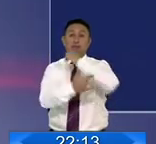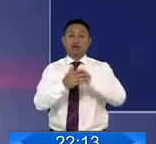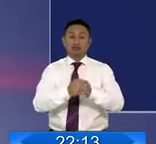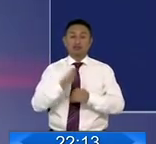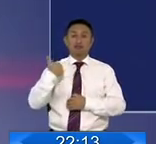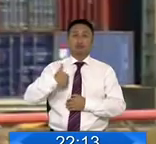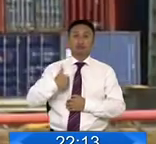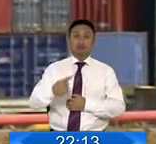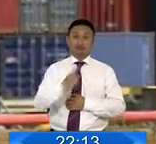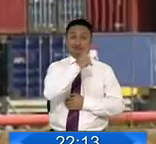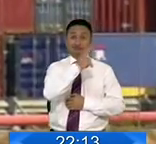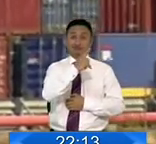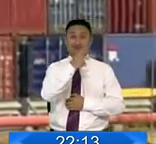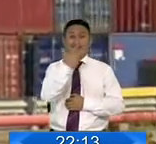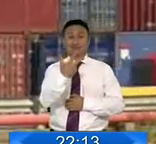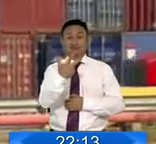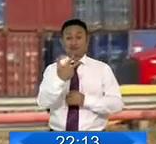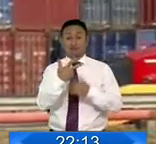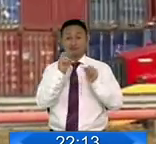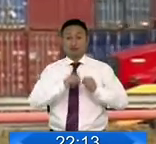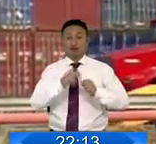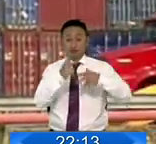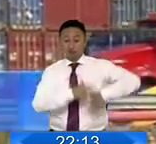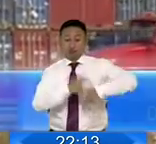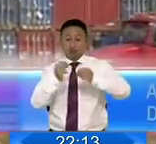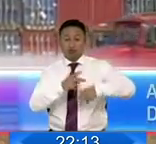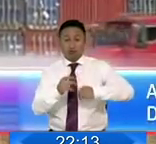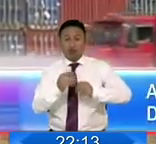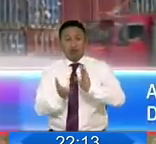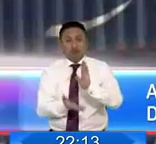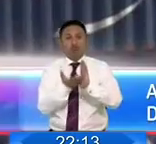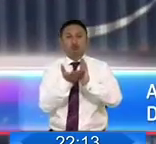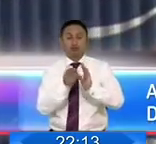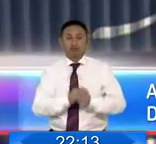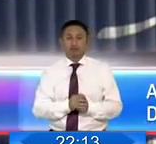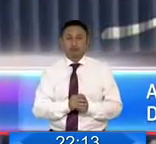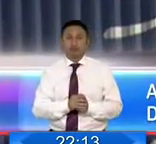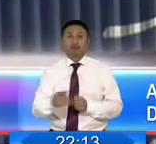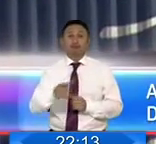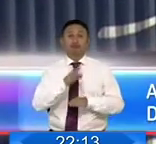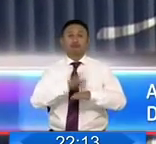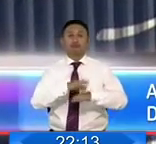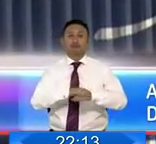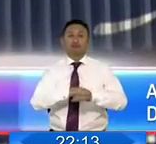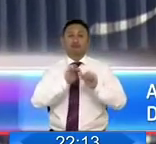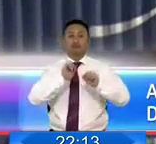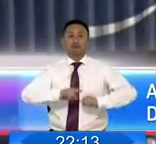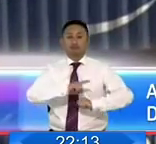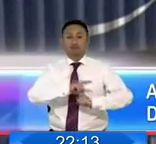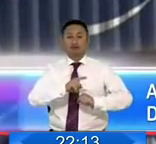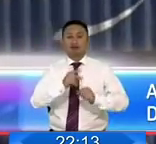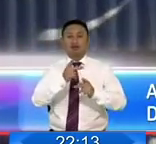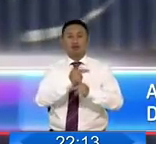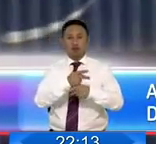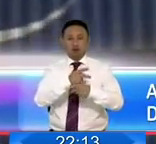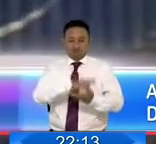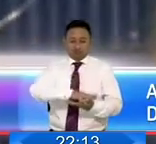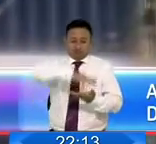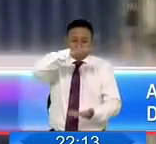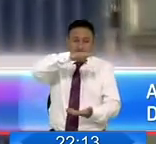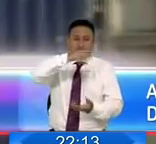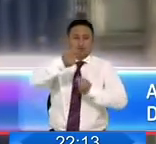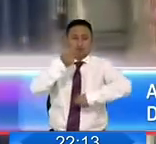Ecuador y Uruguay, aumentan el valor de sus envíos en 2019. Esto impulsados por alzas de los volúmenes exportados de sus